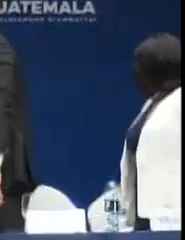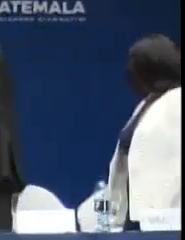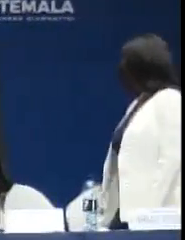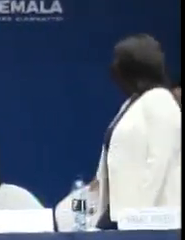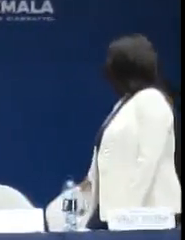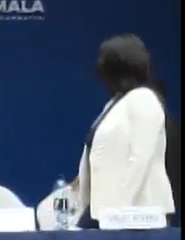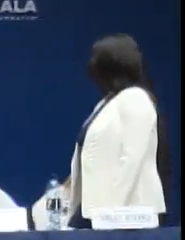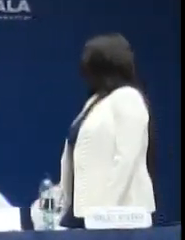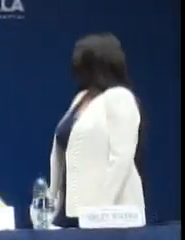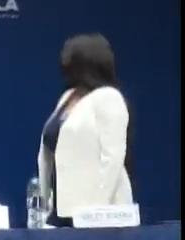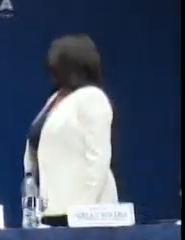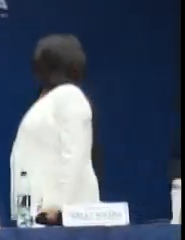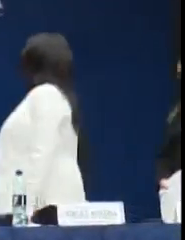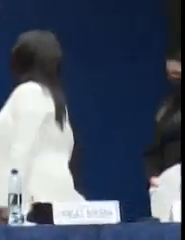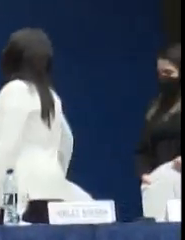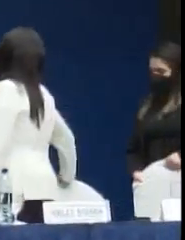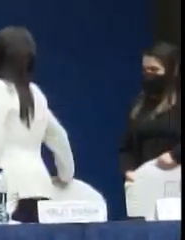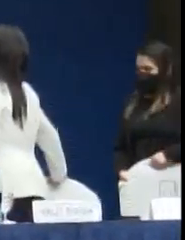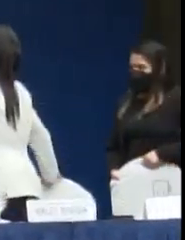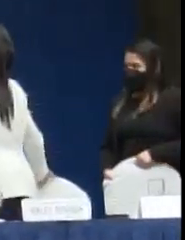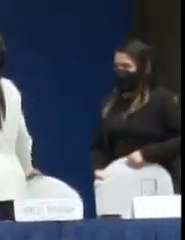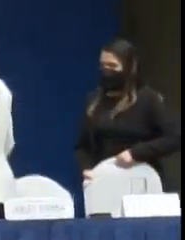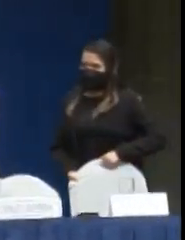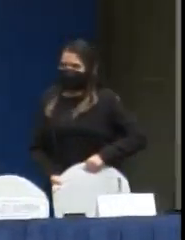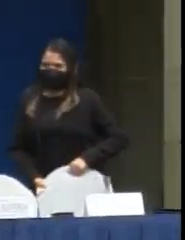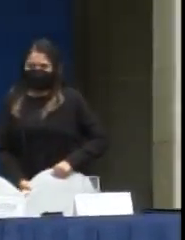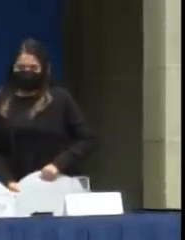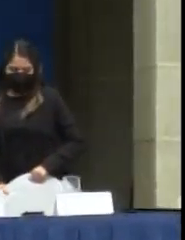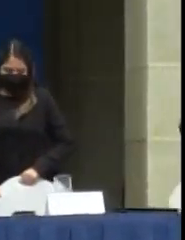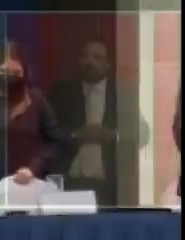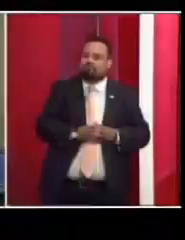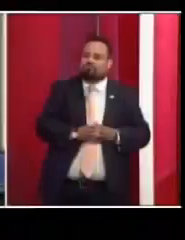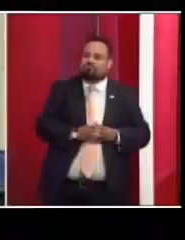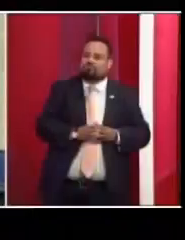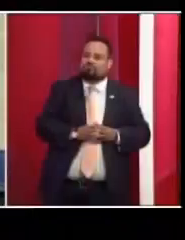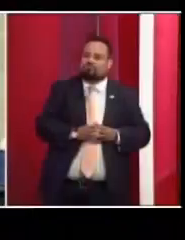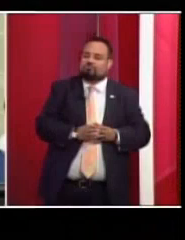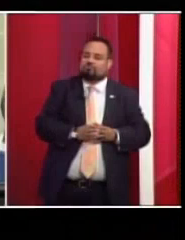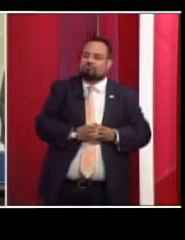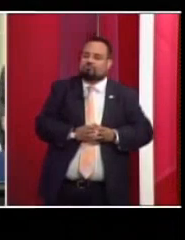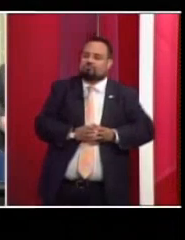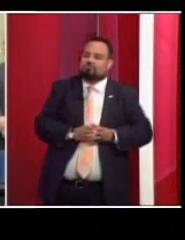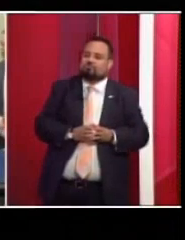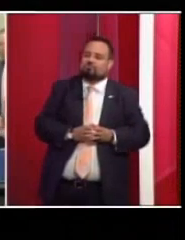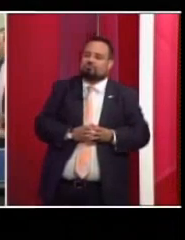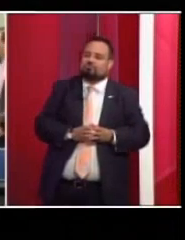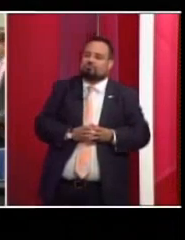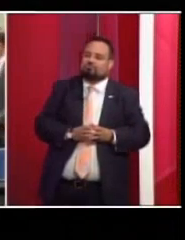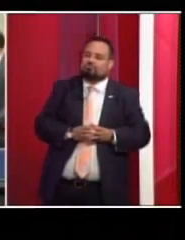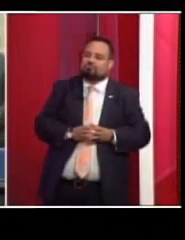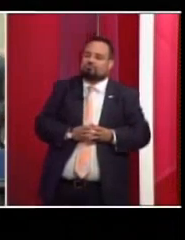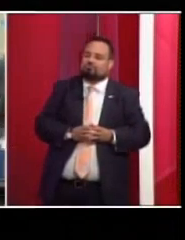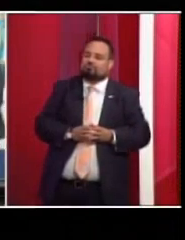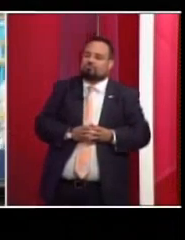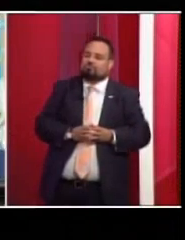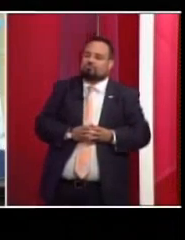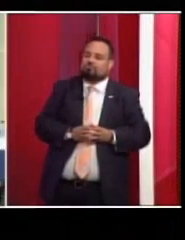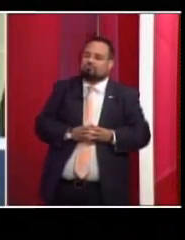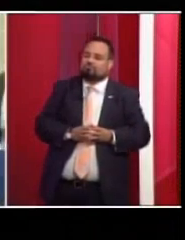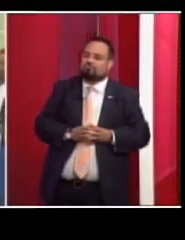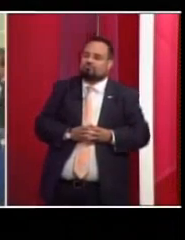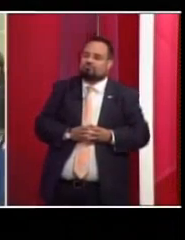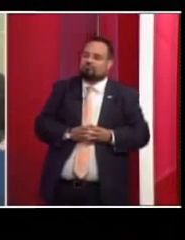a per sempre no exactamente el resto del tiempo si debe haber entonces esa claridad esa